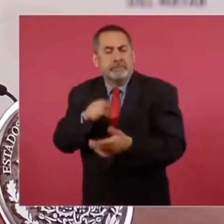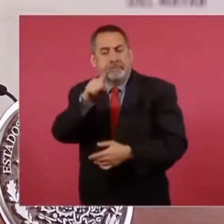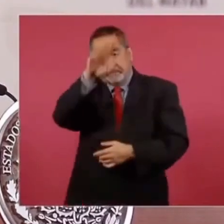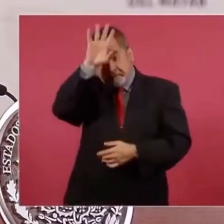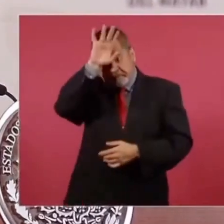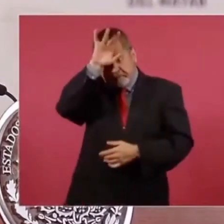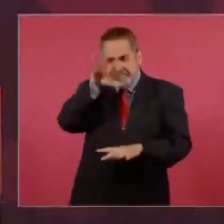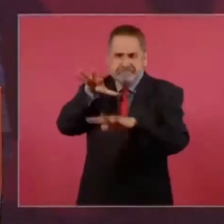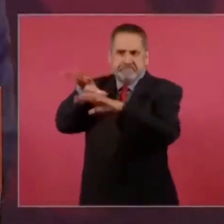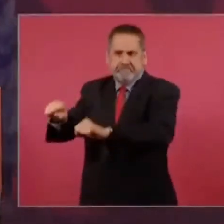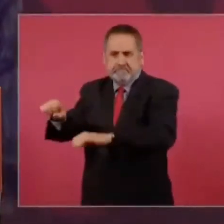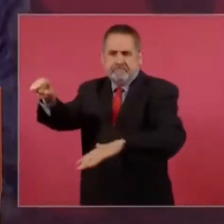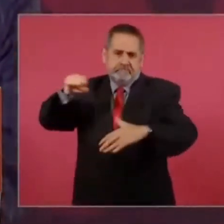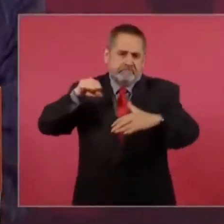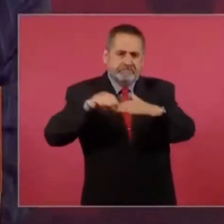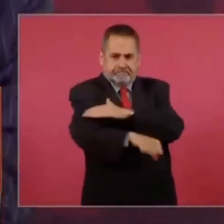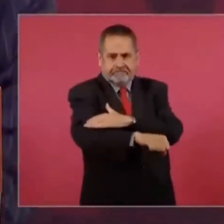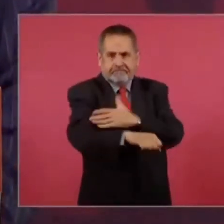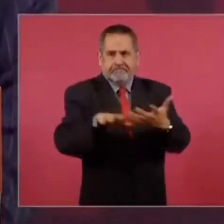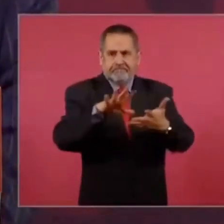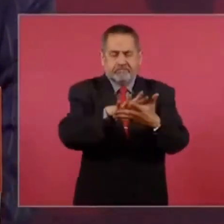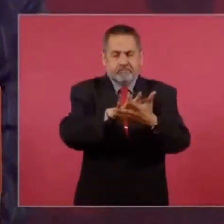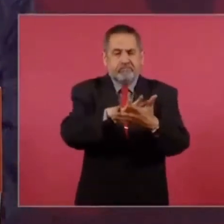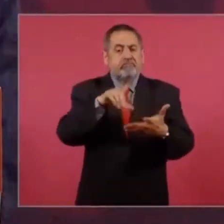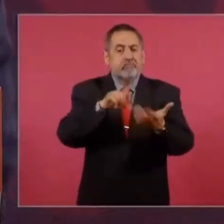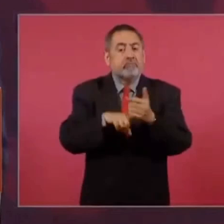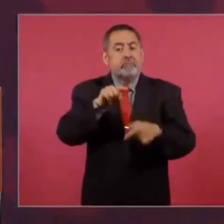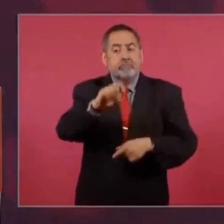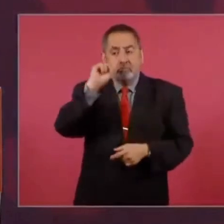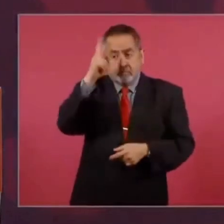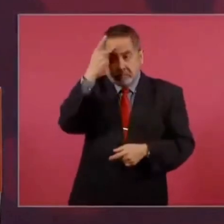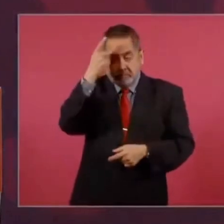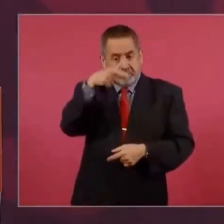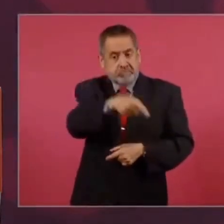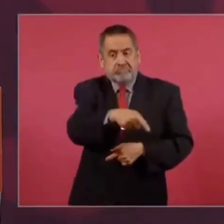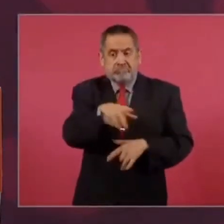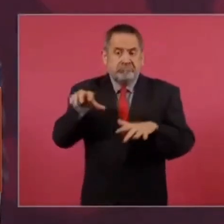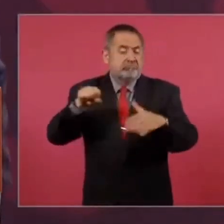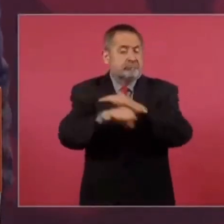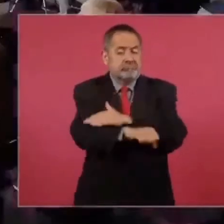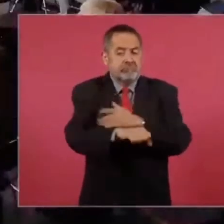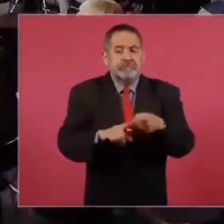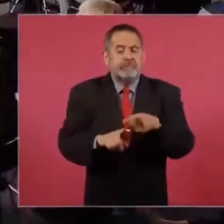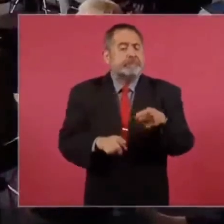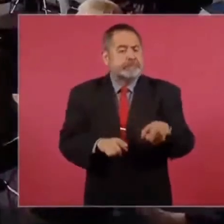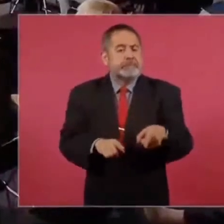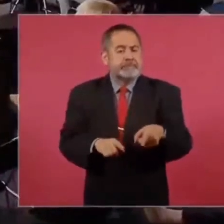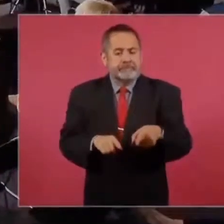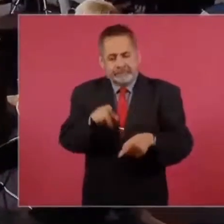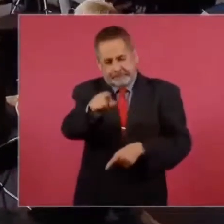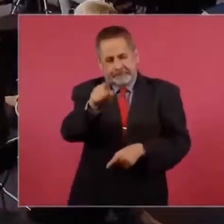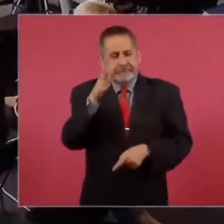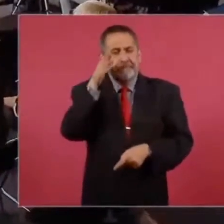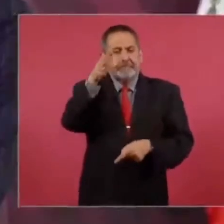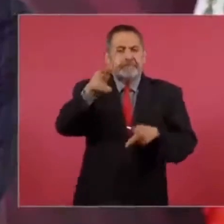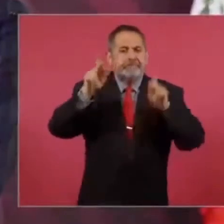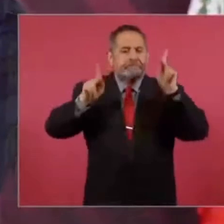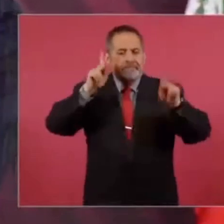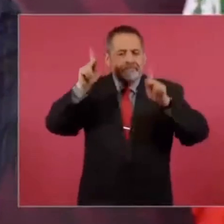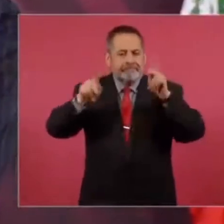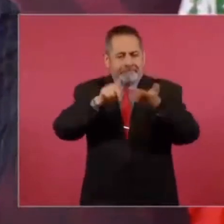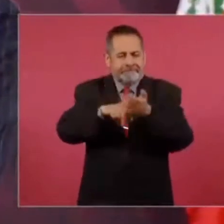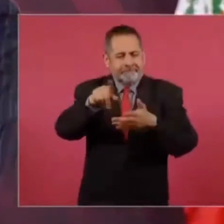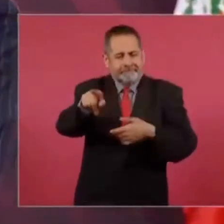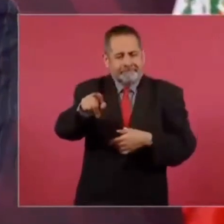y conducido a la cárcel de San Luis Potosí. Cuando visiten San Luis Potosí, vayan a la